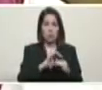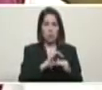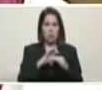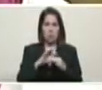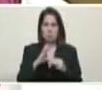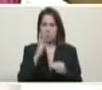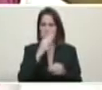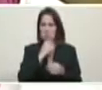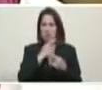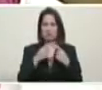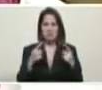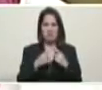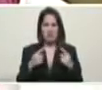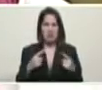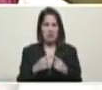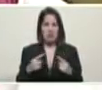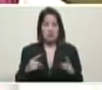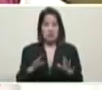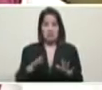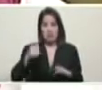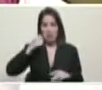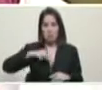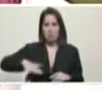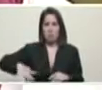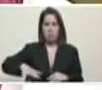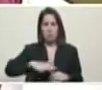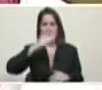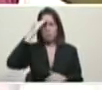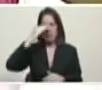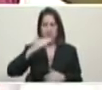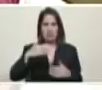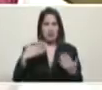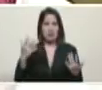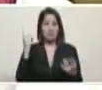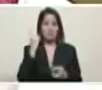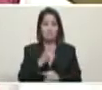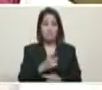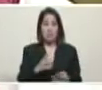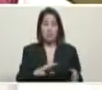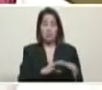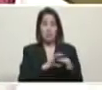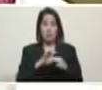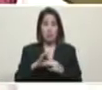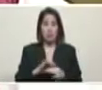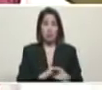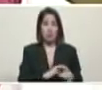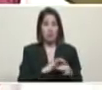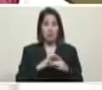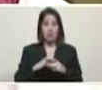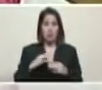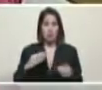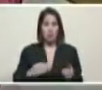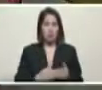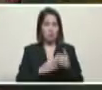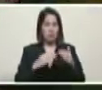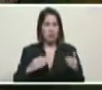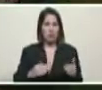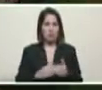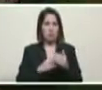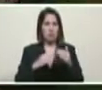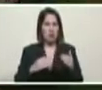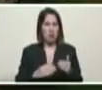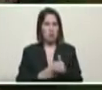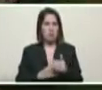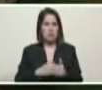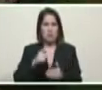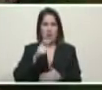existe distinción. Pueblo y Fuerza Armada se unirán para atacar a aquellas todas personas